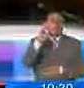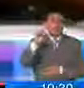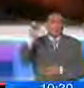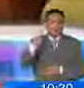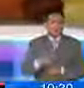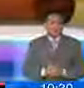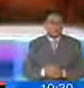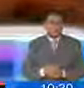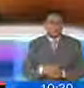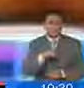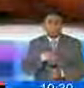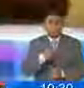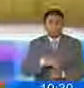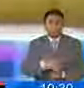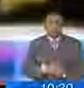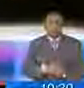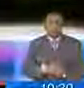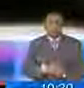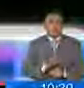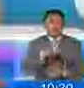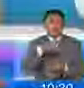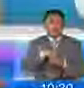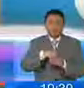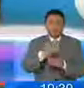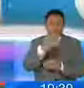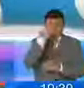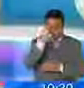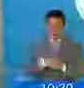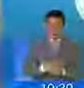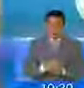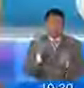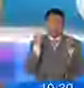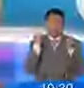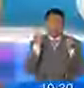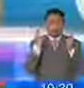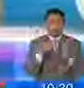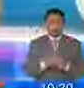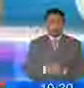que ha encendido la alerta en el sistema educativo. Las soluciones